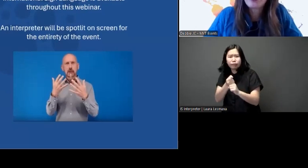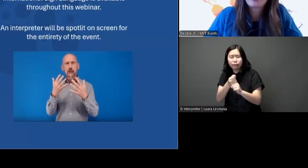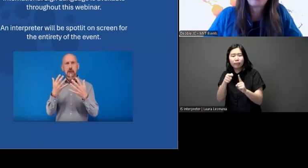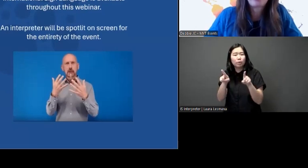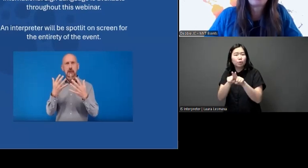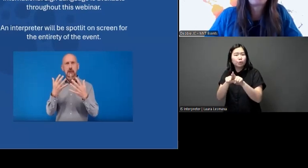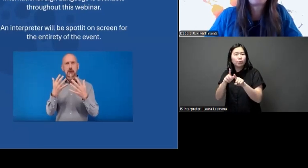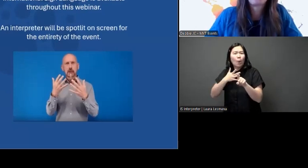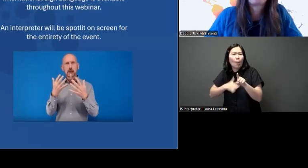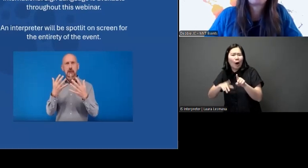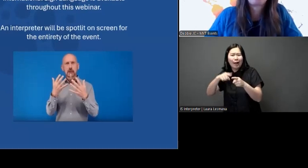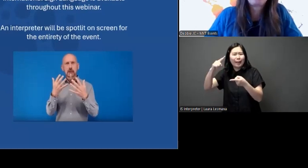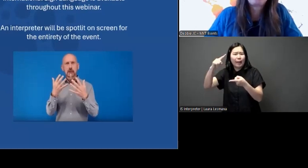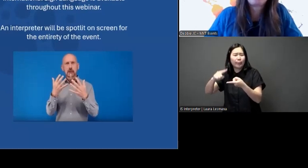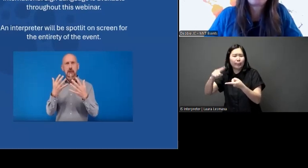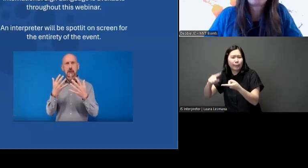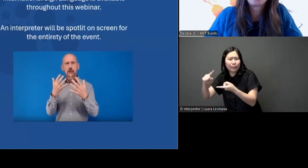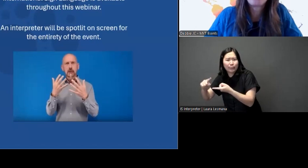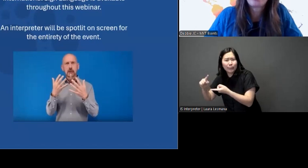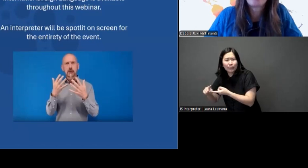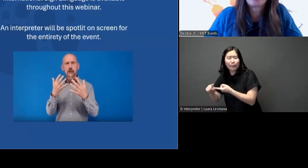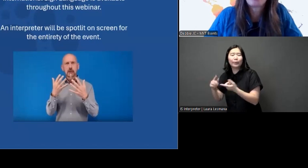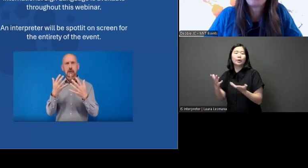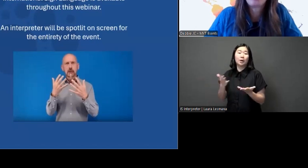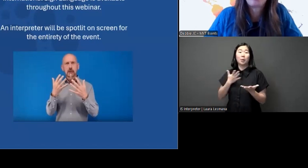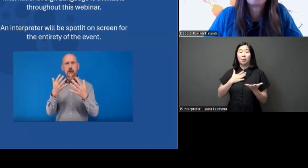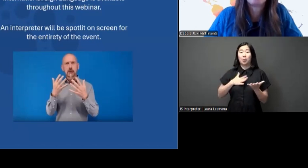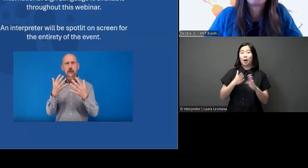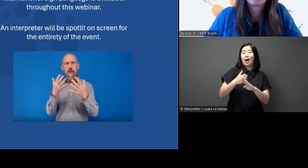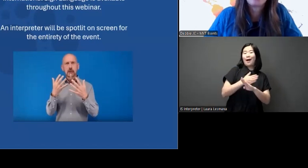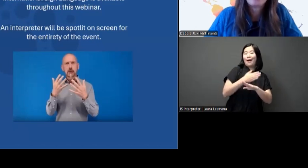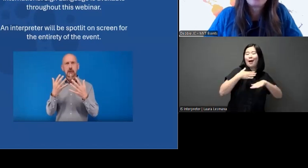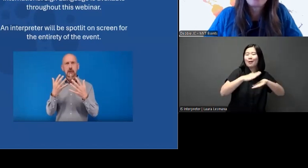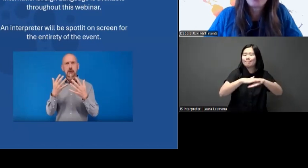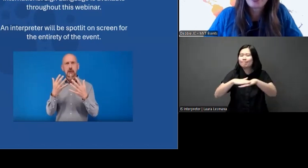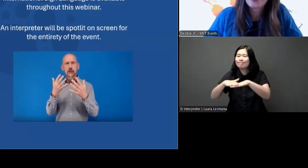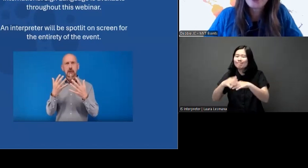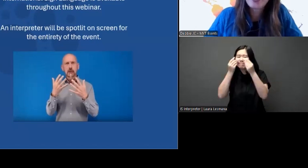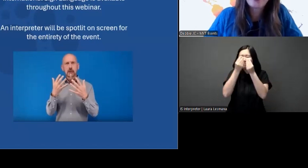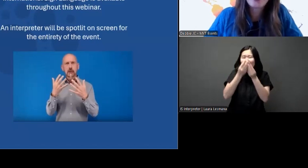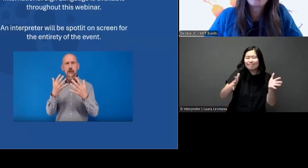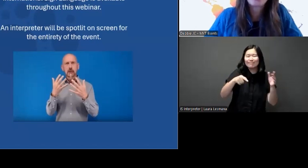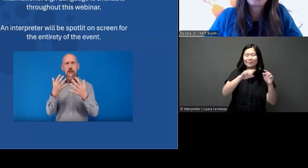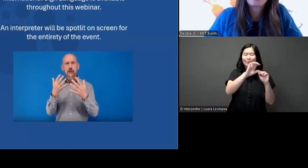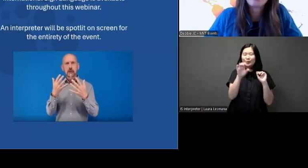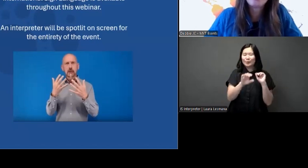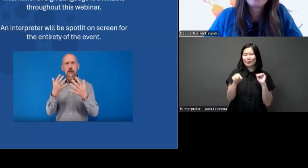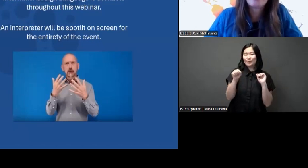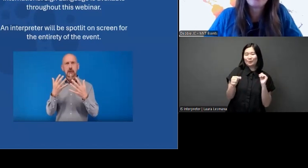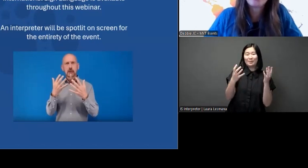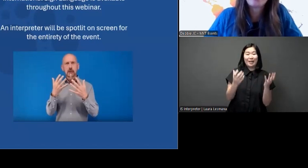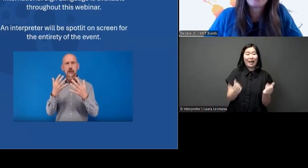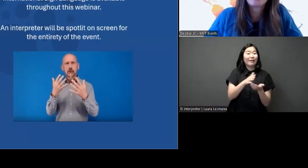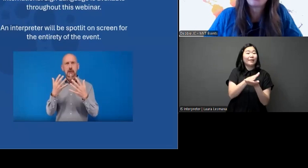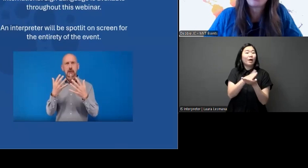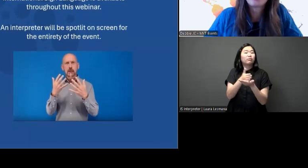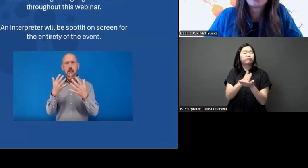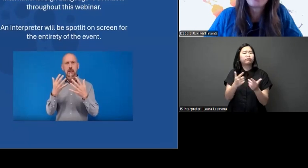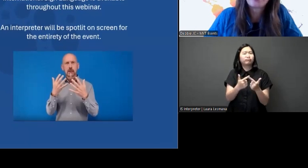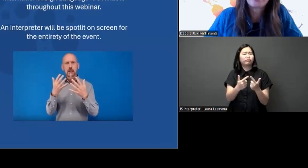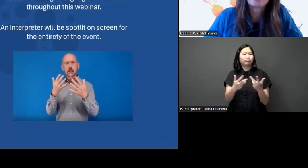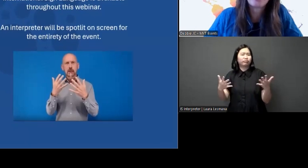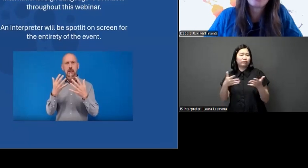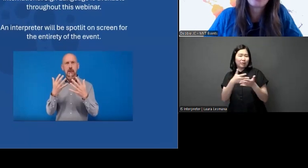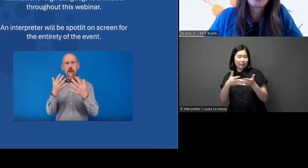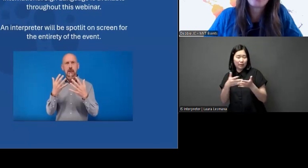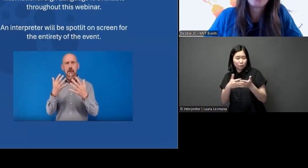will be using portugués different languages throughout our disponible. conference. Los Si vous ponentes van a avez hablar en besoin diferentes idiomas, así Et que pour por écouter la favor version elijan el française, il faut idioma que cliquer quieran sur